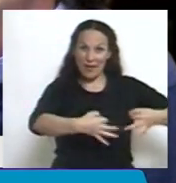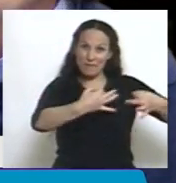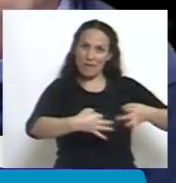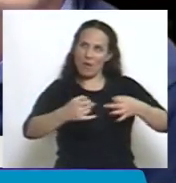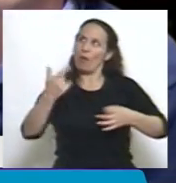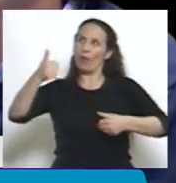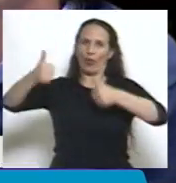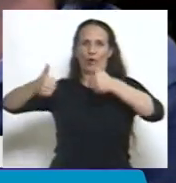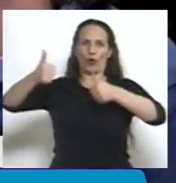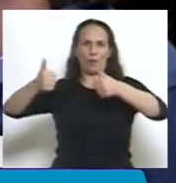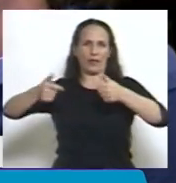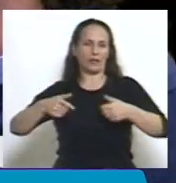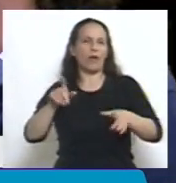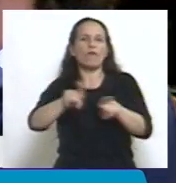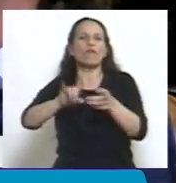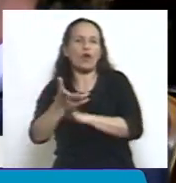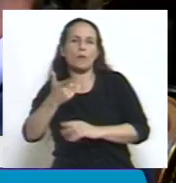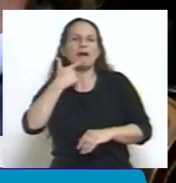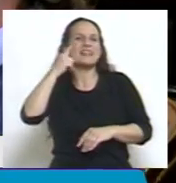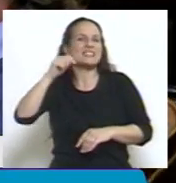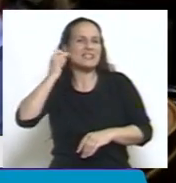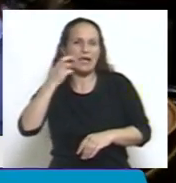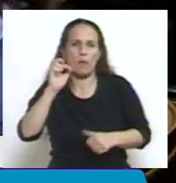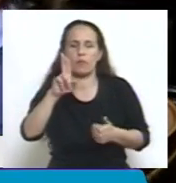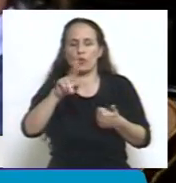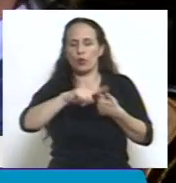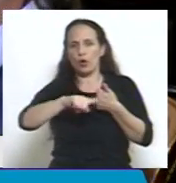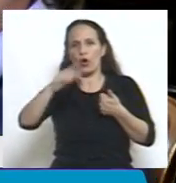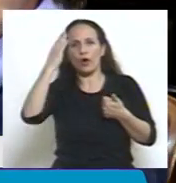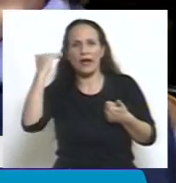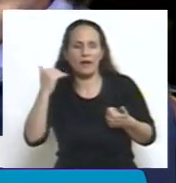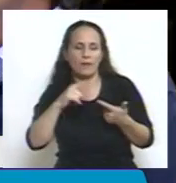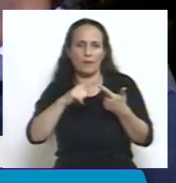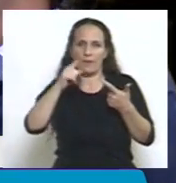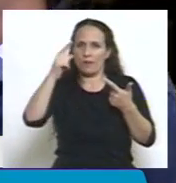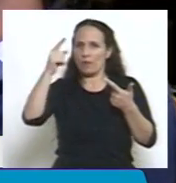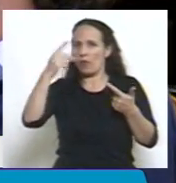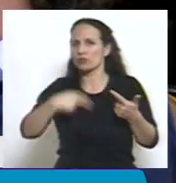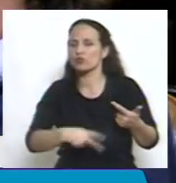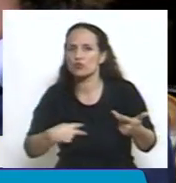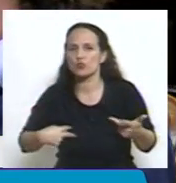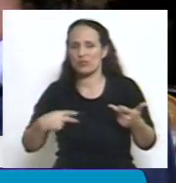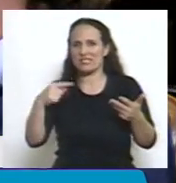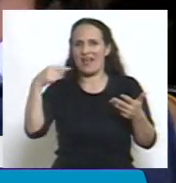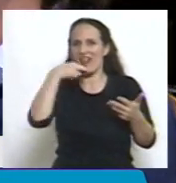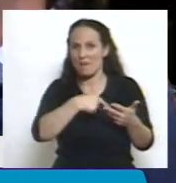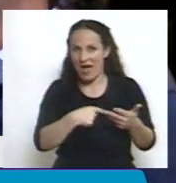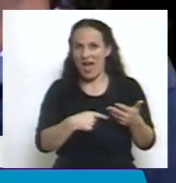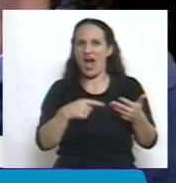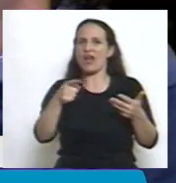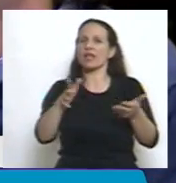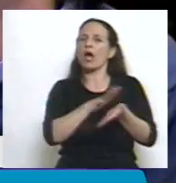en dólares. Uno puede ser Singapur, Japón, Suiza, Alemania. Si uno tiene alta corrupción, bajo nivel